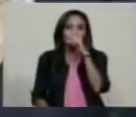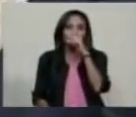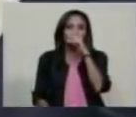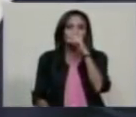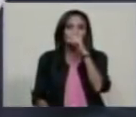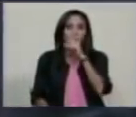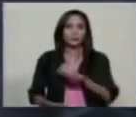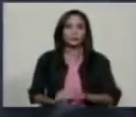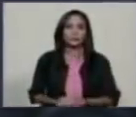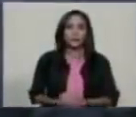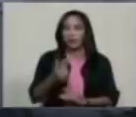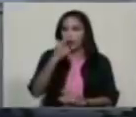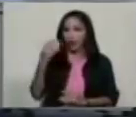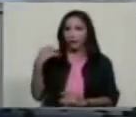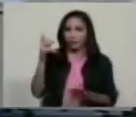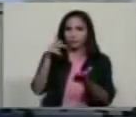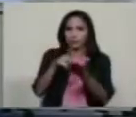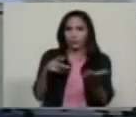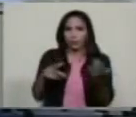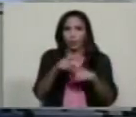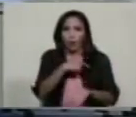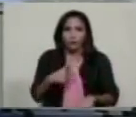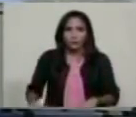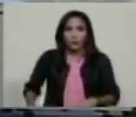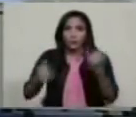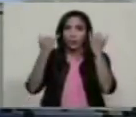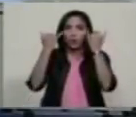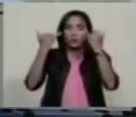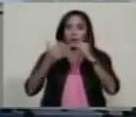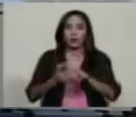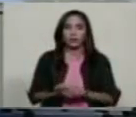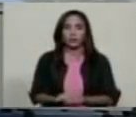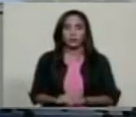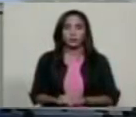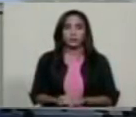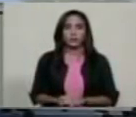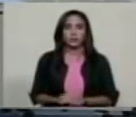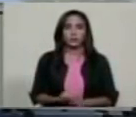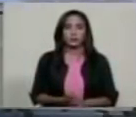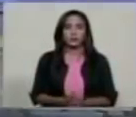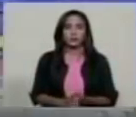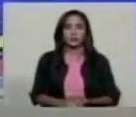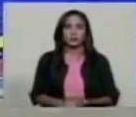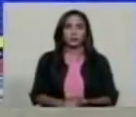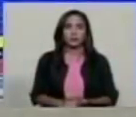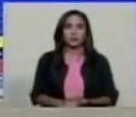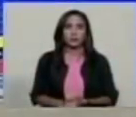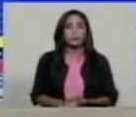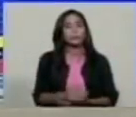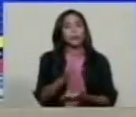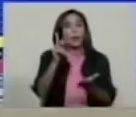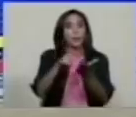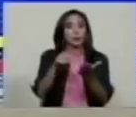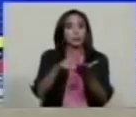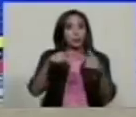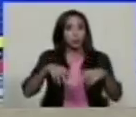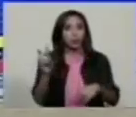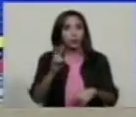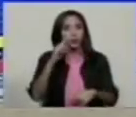surgió un compromiso que es la participación de Venezuela en la